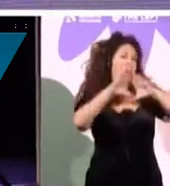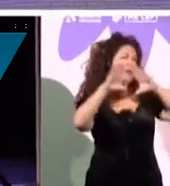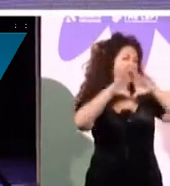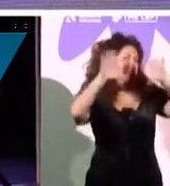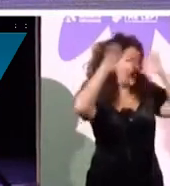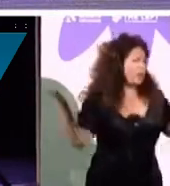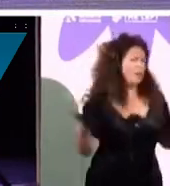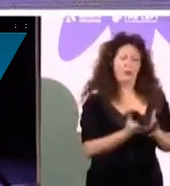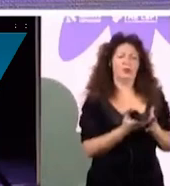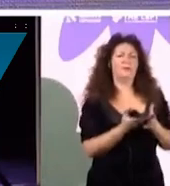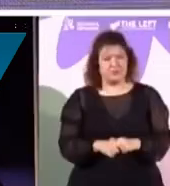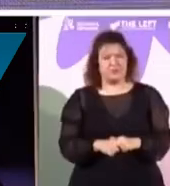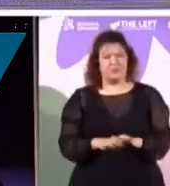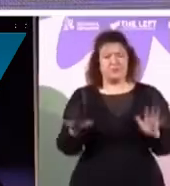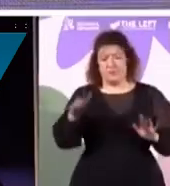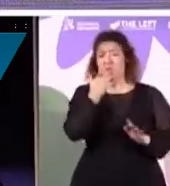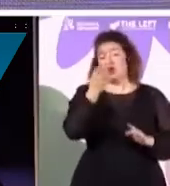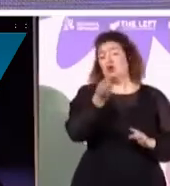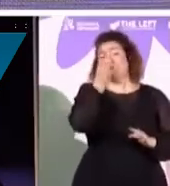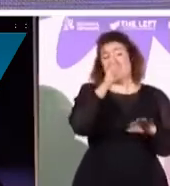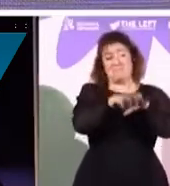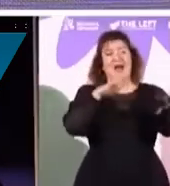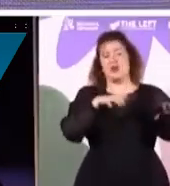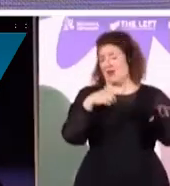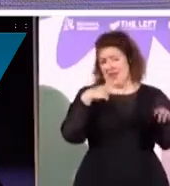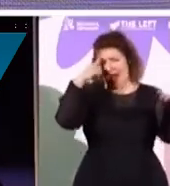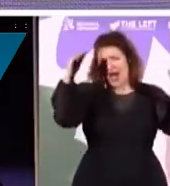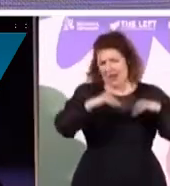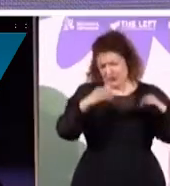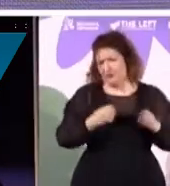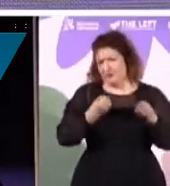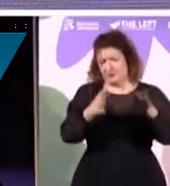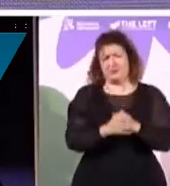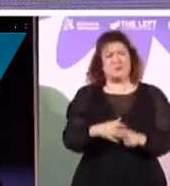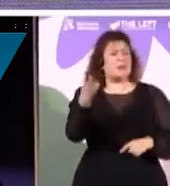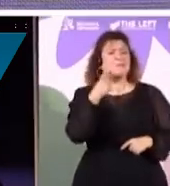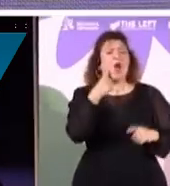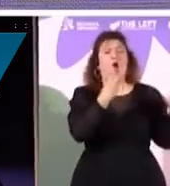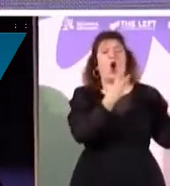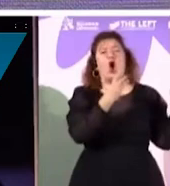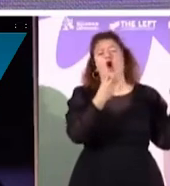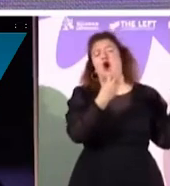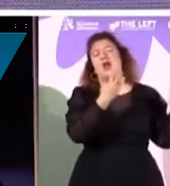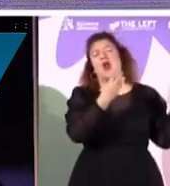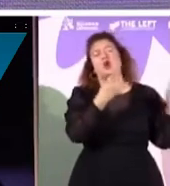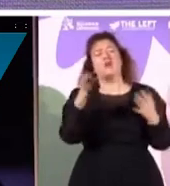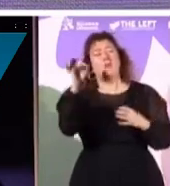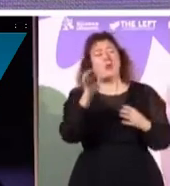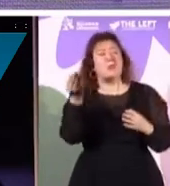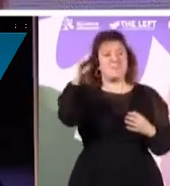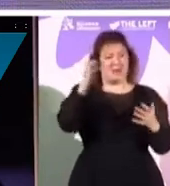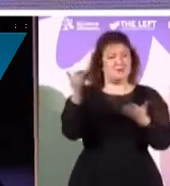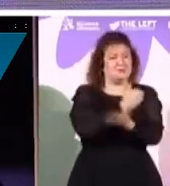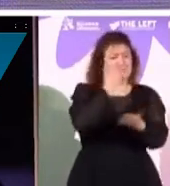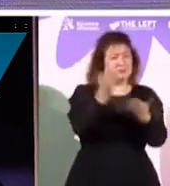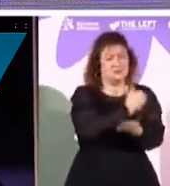del líder tóxico absolutamente del anonimato para ponerle la asamblea